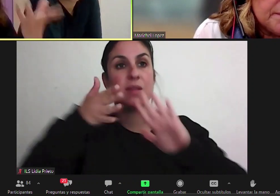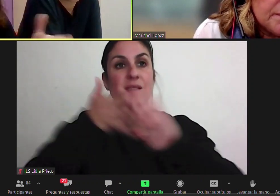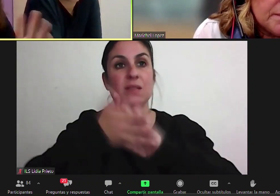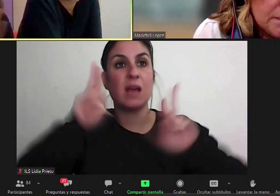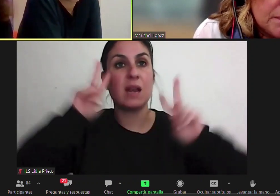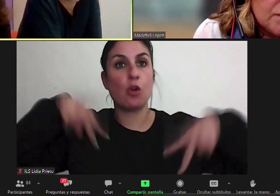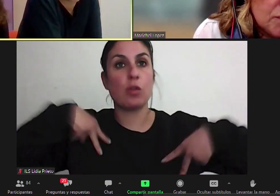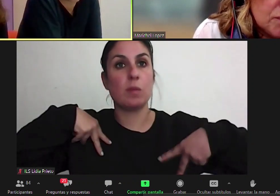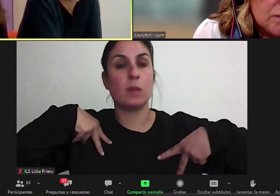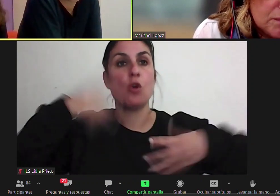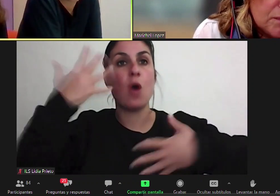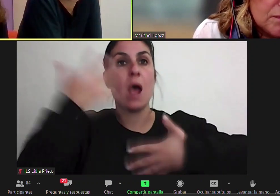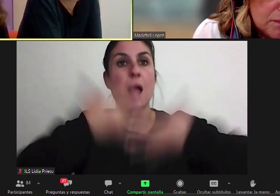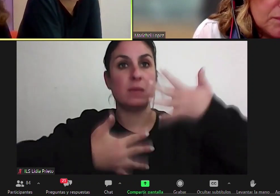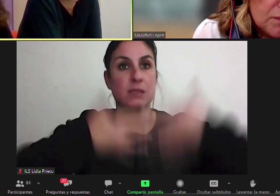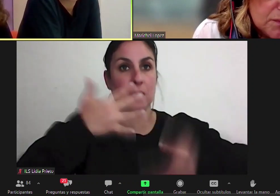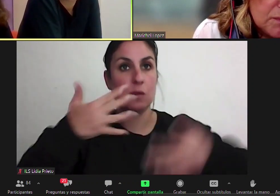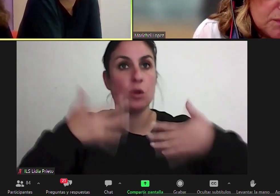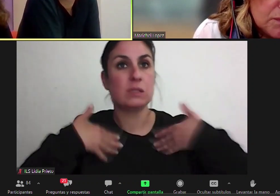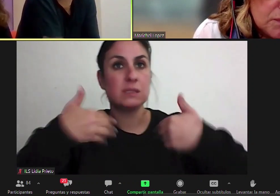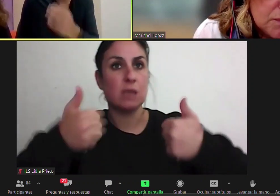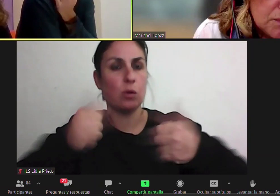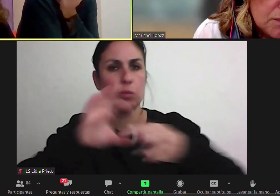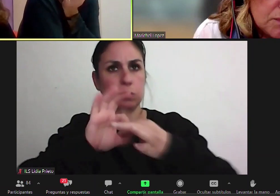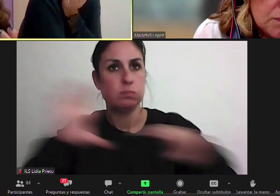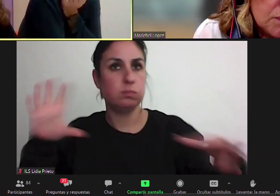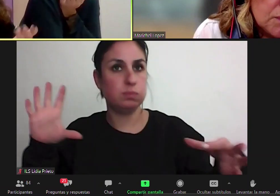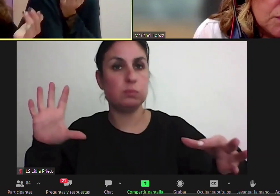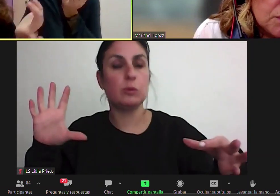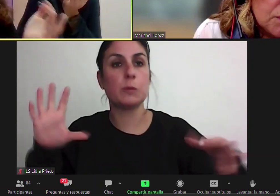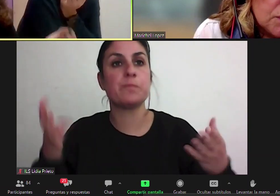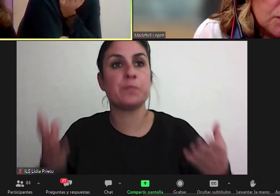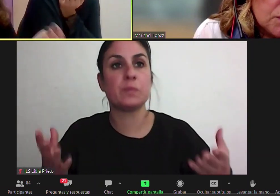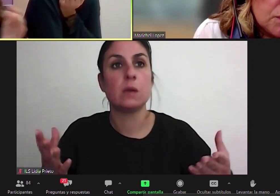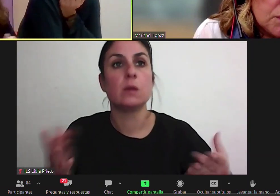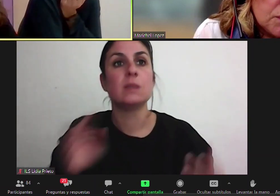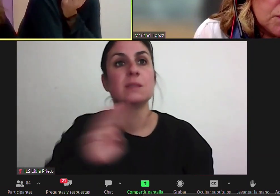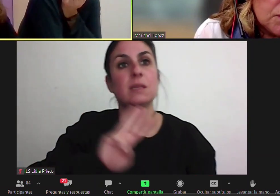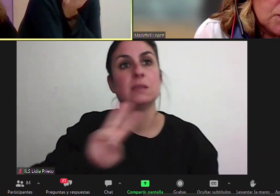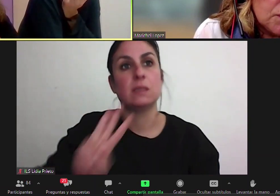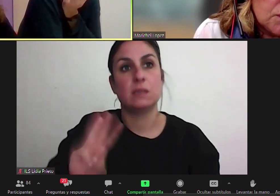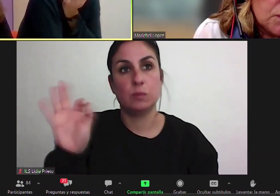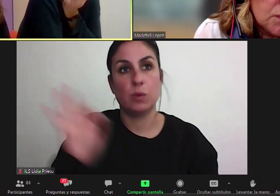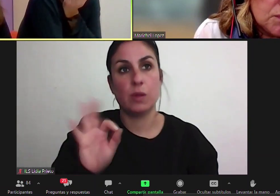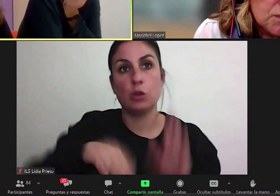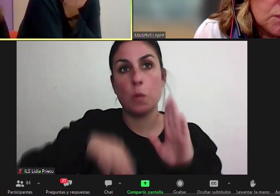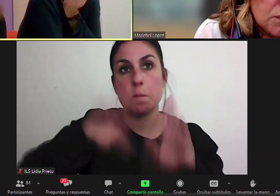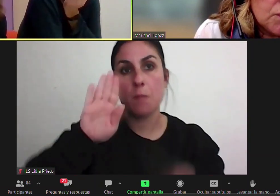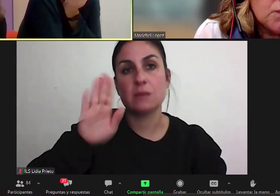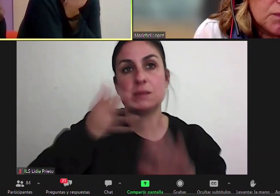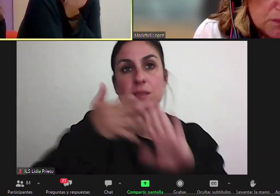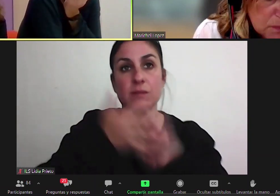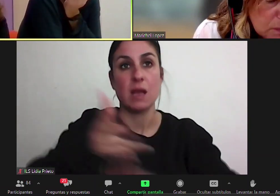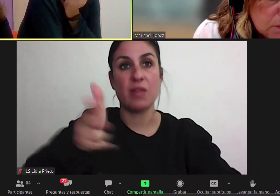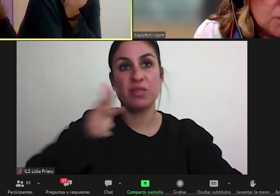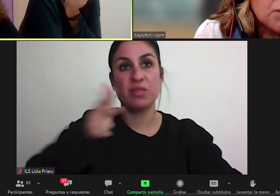Papel administrativo, no de salud, ¿vale? Es lo que luego te accede, porque con más del 33% a tener derecho a algo, más del 65%